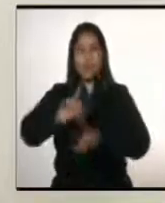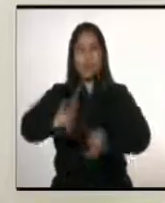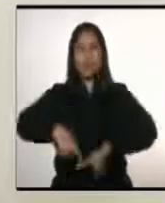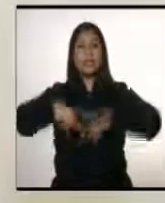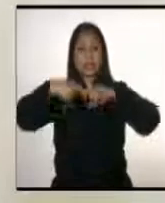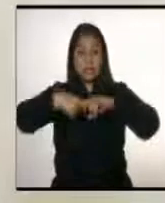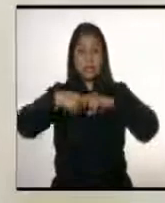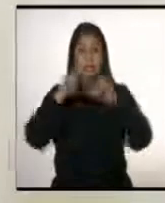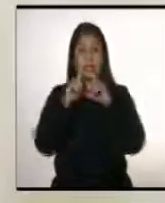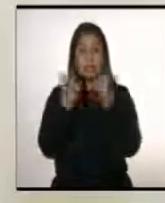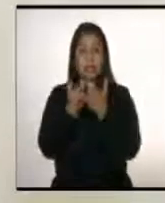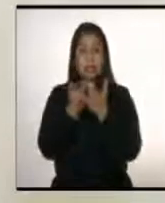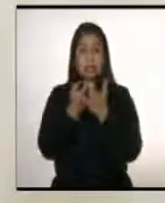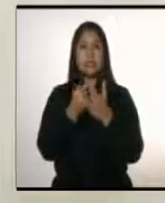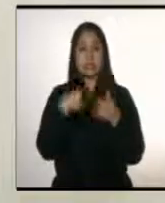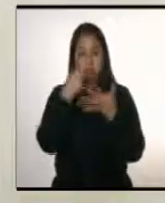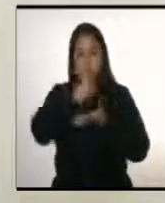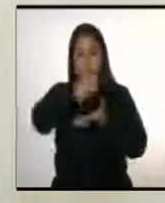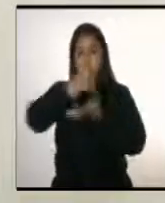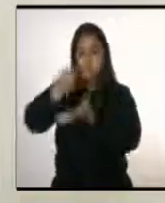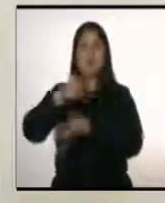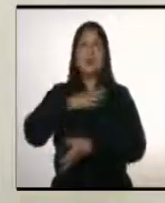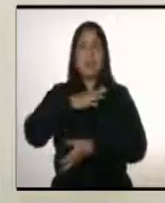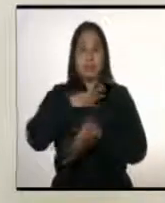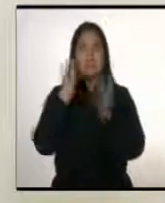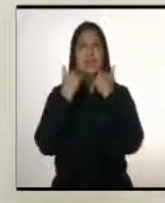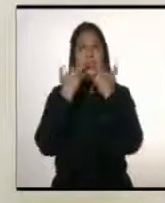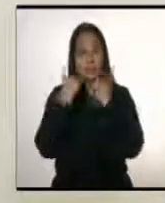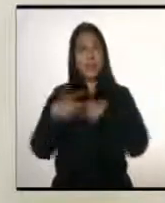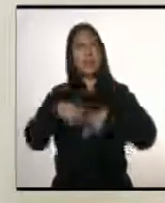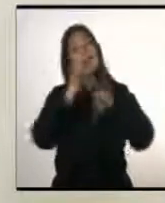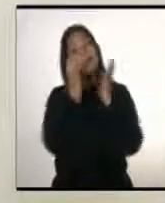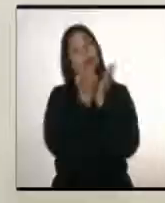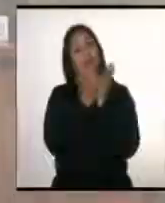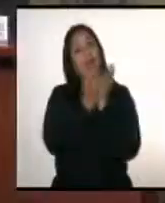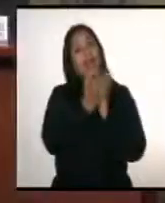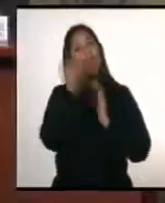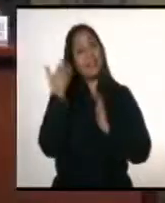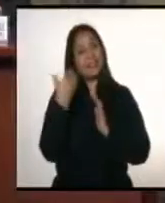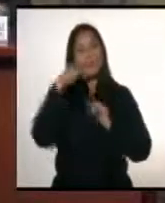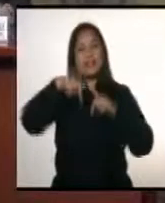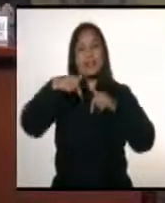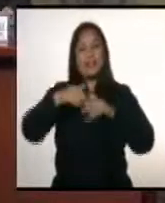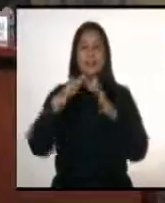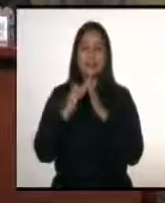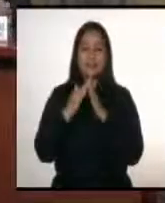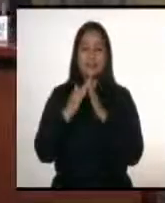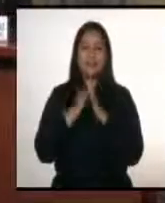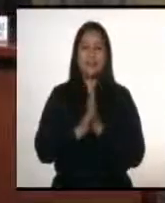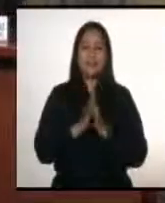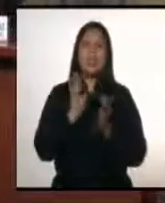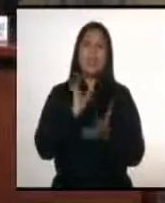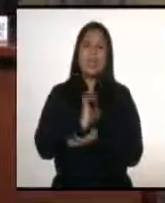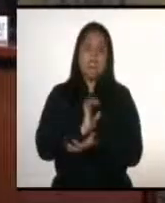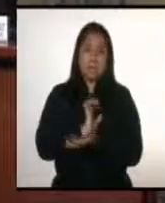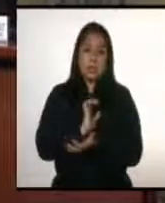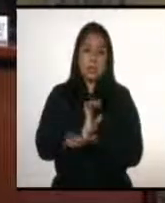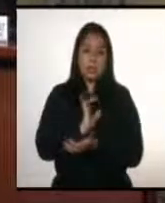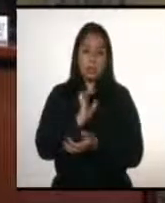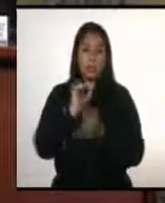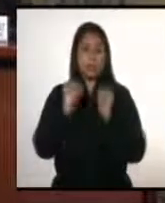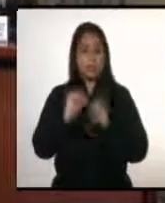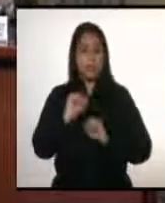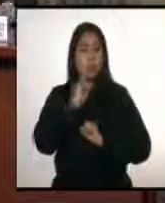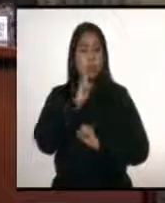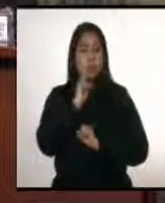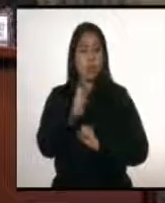de recibir sus alimentos que antes recibían en la escuela. Esperamos poder mejorar la capacidad